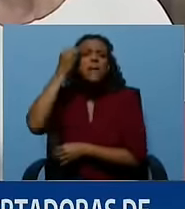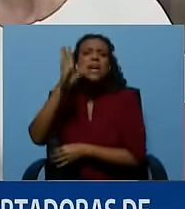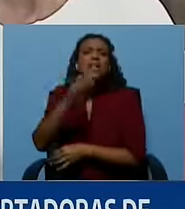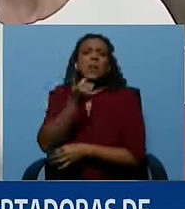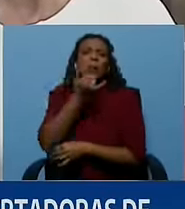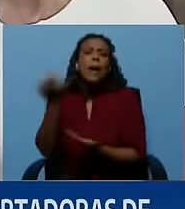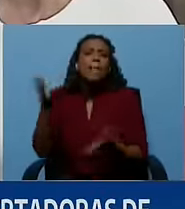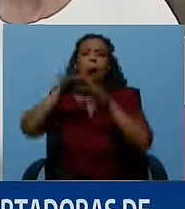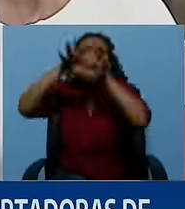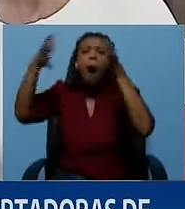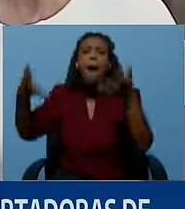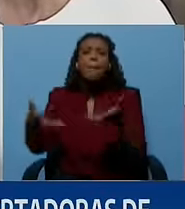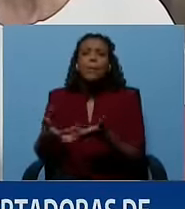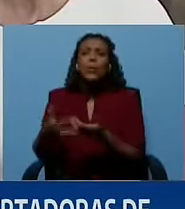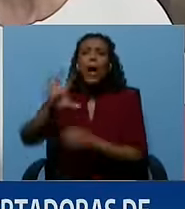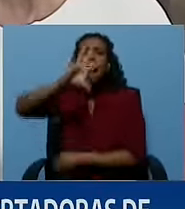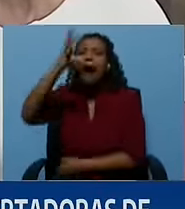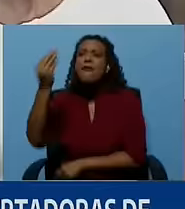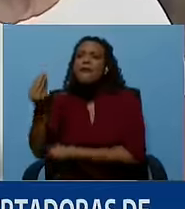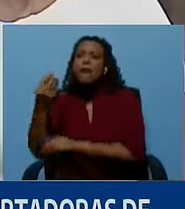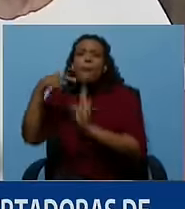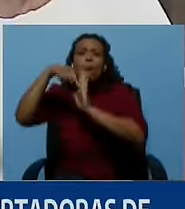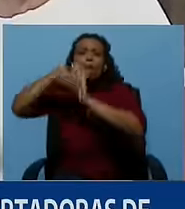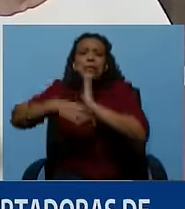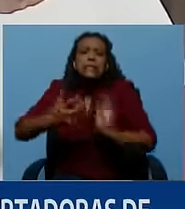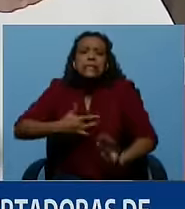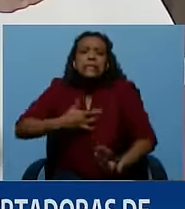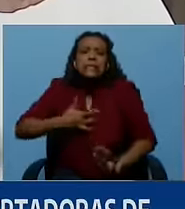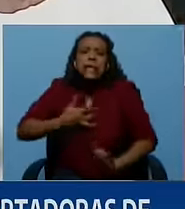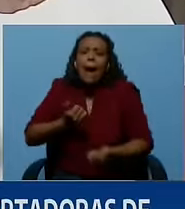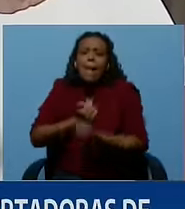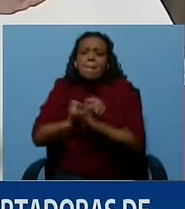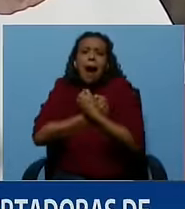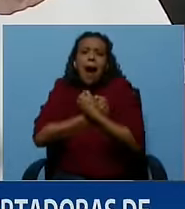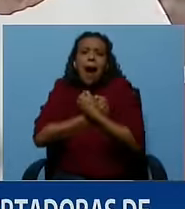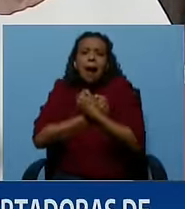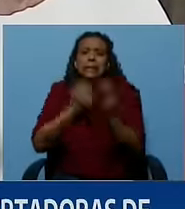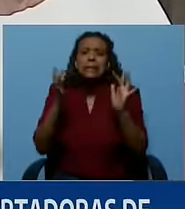del África profunda, del África que nos ama.